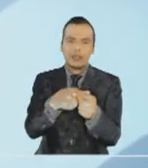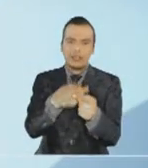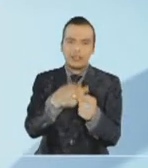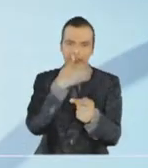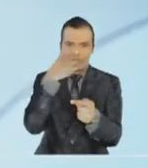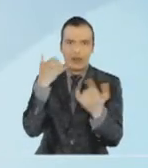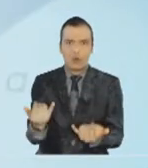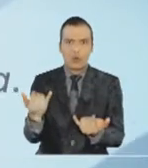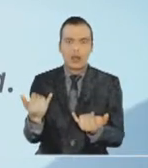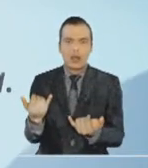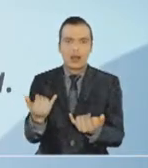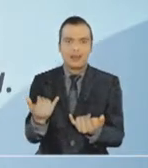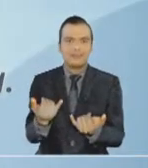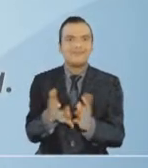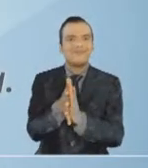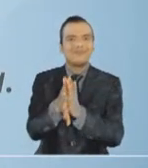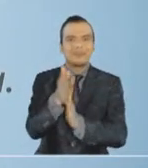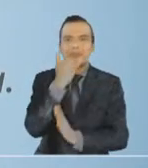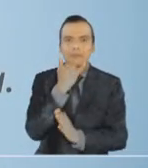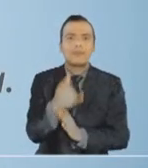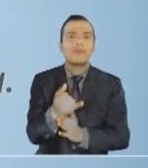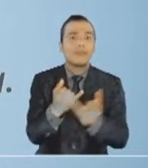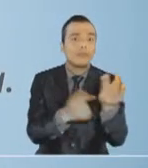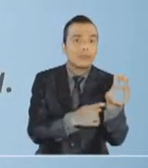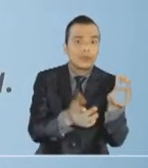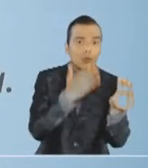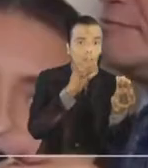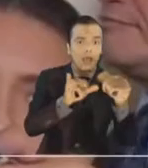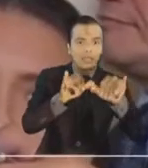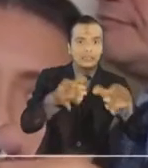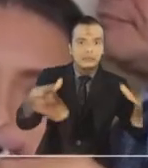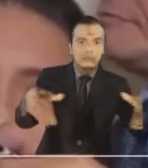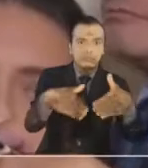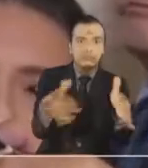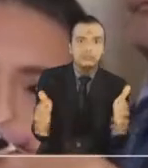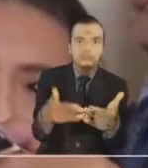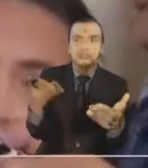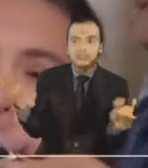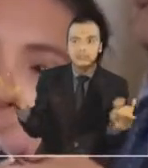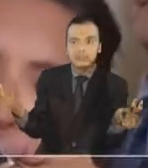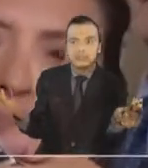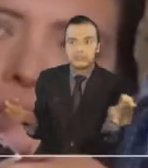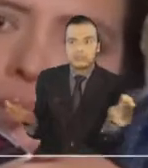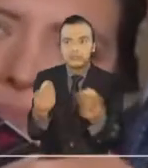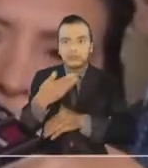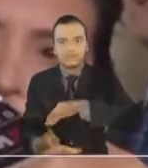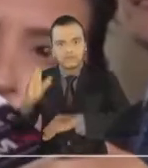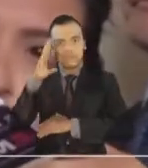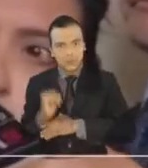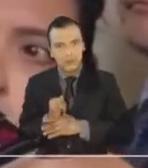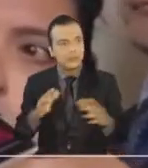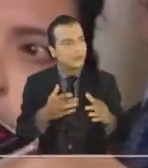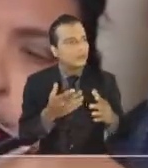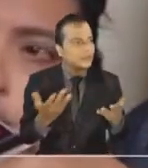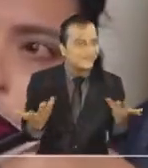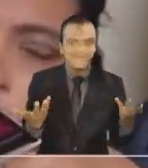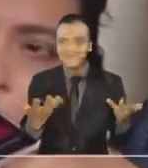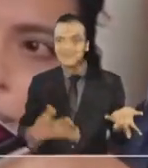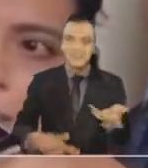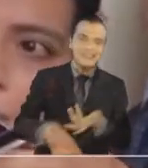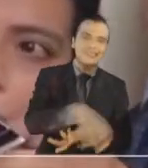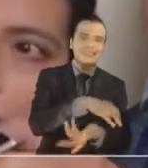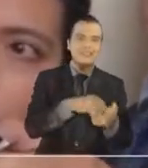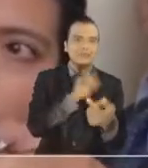la altura de Cajibío, en el Cauca. En esa zona actúa la columna Jaime Martínez de las disidencias de las